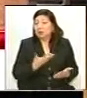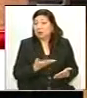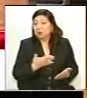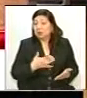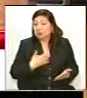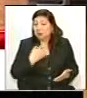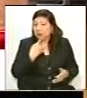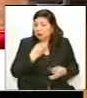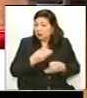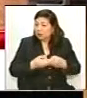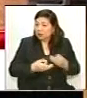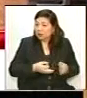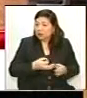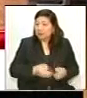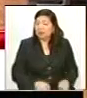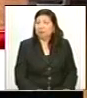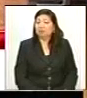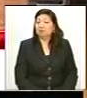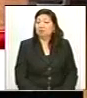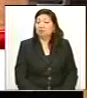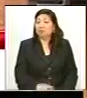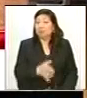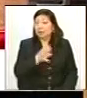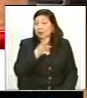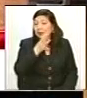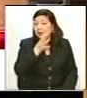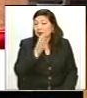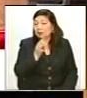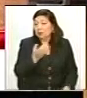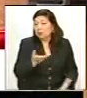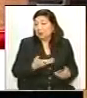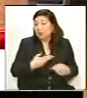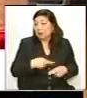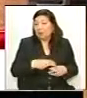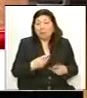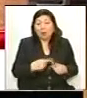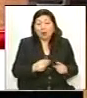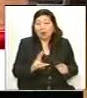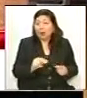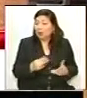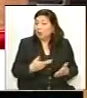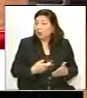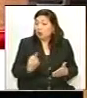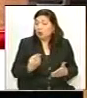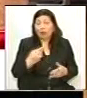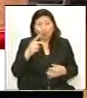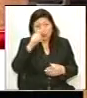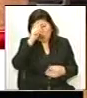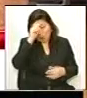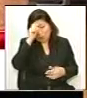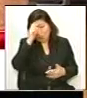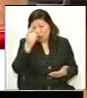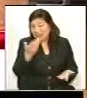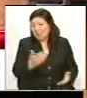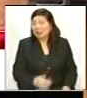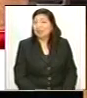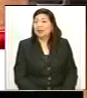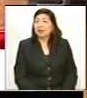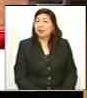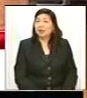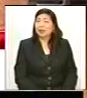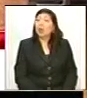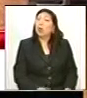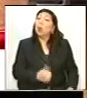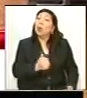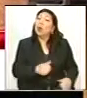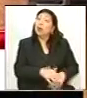podría darme algún detalle, bueno, no sé si específicamente de mi región, porque no creo que suceda solamente en Tumbes, ¿no? En todo caso, ¿cuál